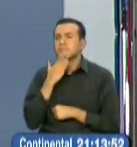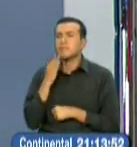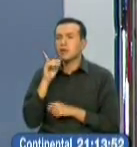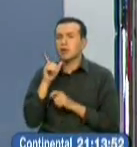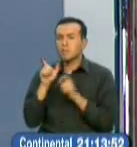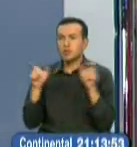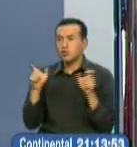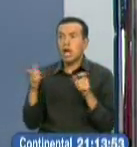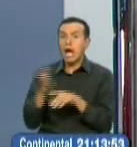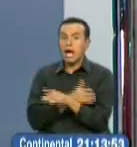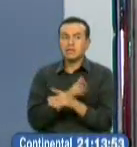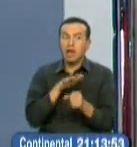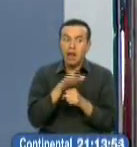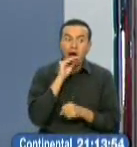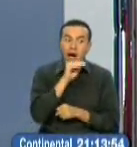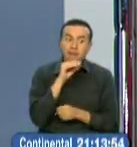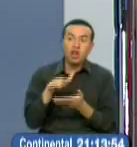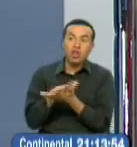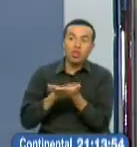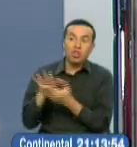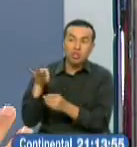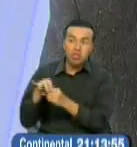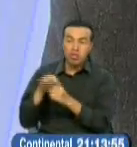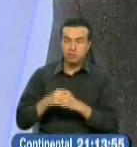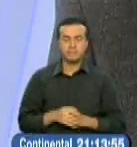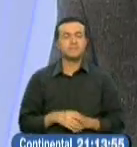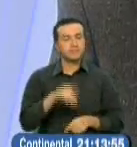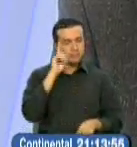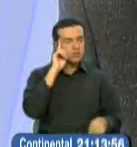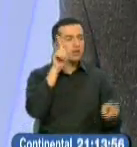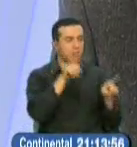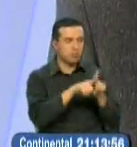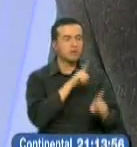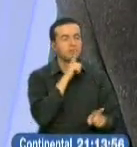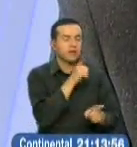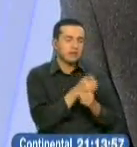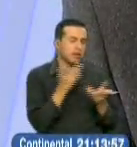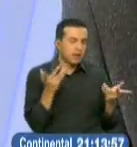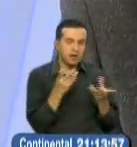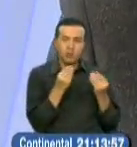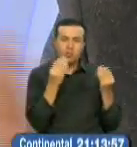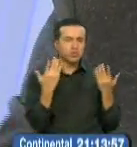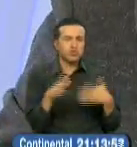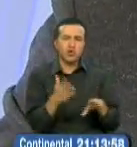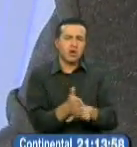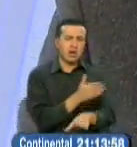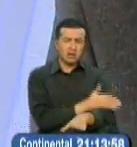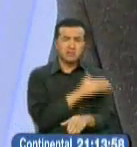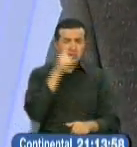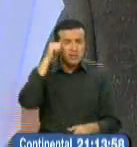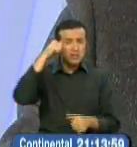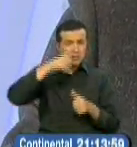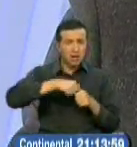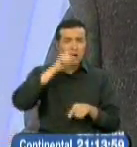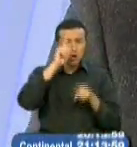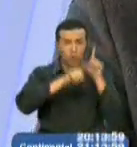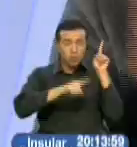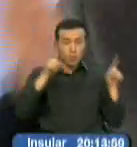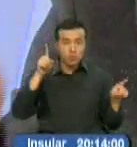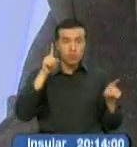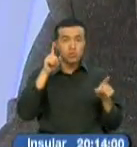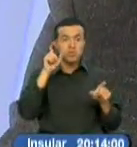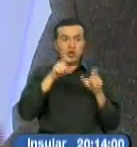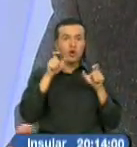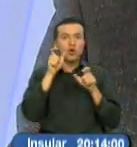disposición de la ciudadanía, esperar que suceda algo malo en las elecciones. Comparto contigo, Sofía, se generó mucho antes. Recordemos los mitos de los